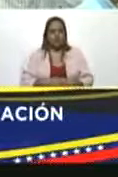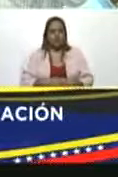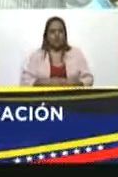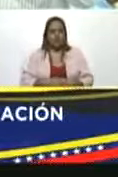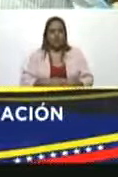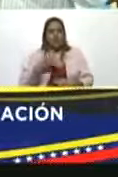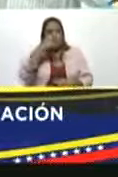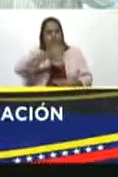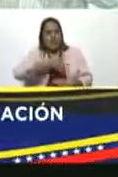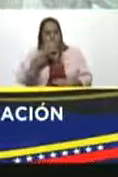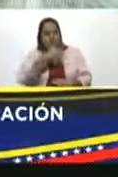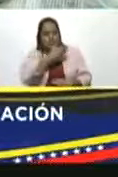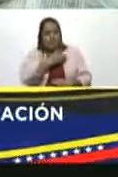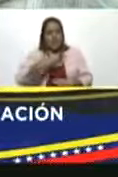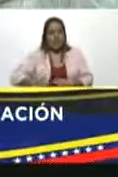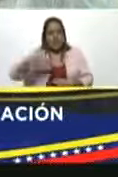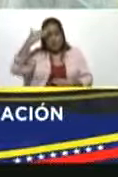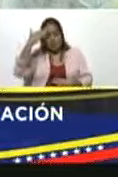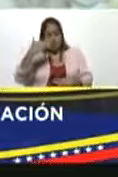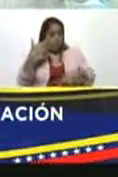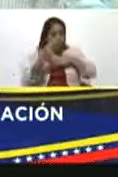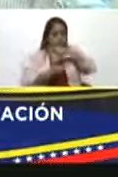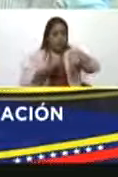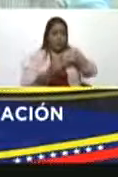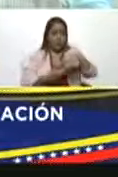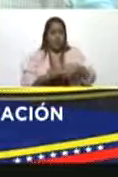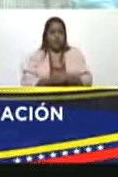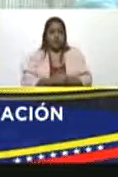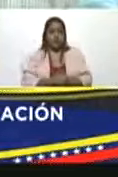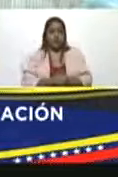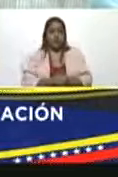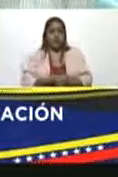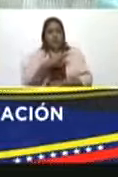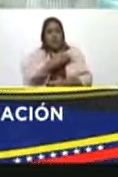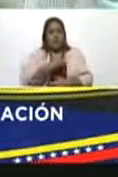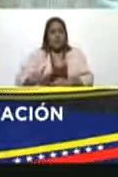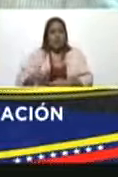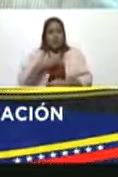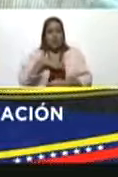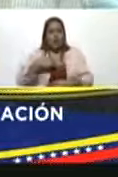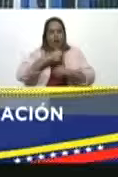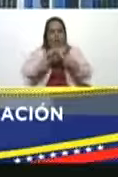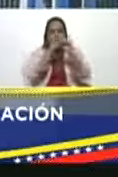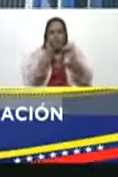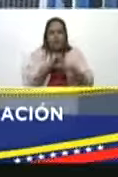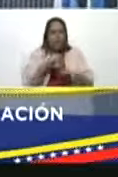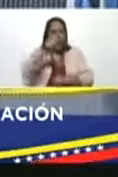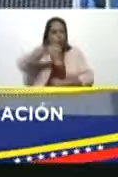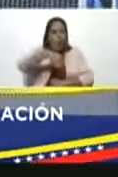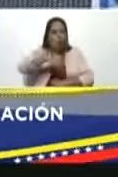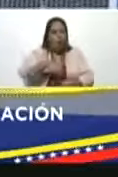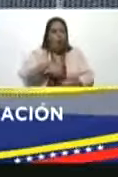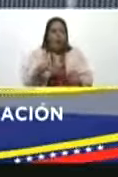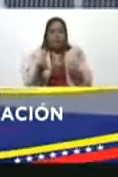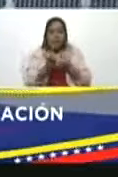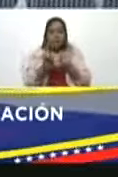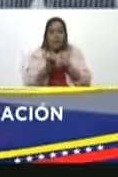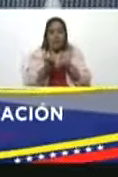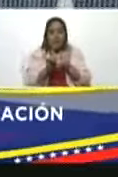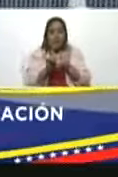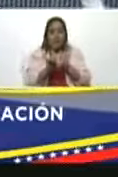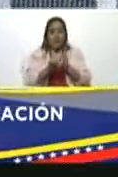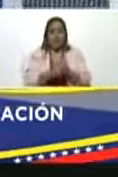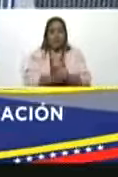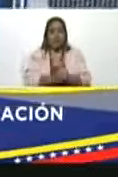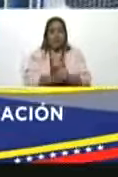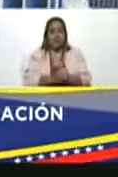Buenas tardes, presidente. Un saludo revolucionario. Presidente, muy contento. Hoy nuestro liceo, que ha